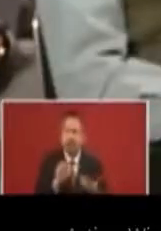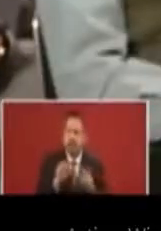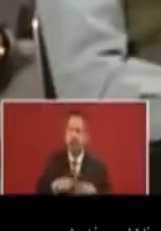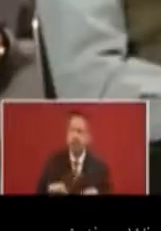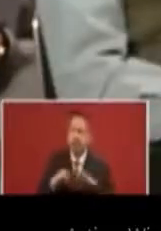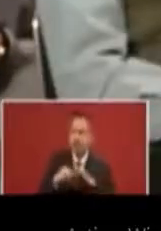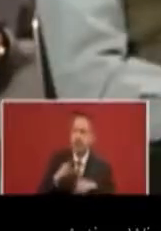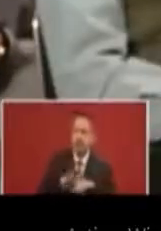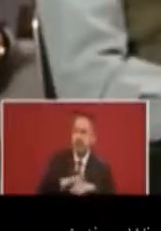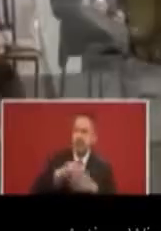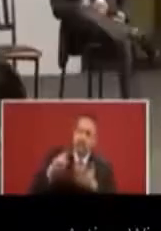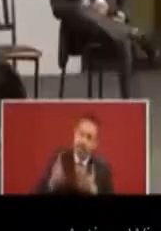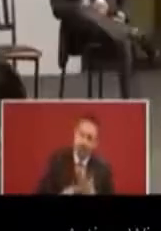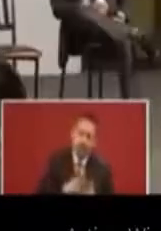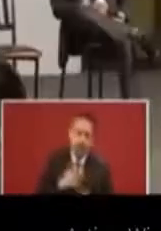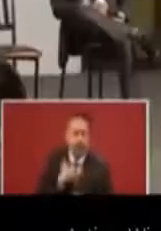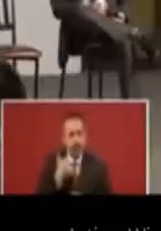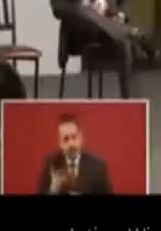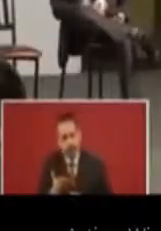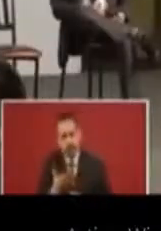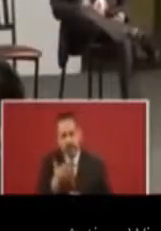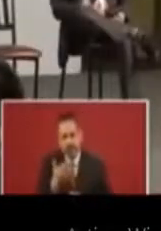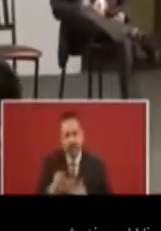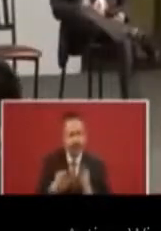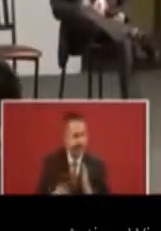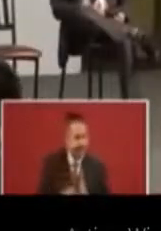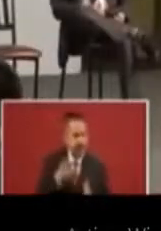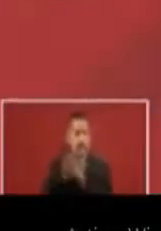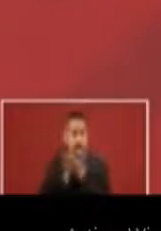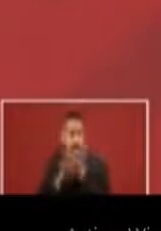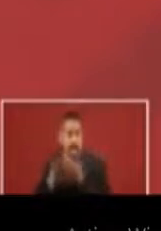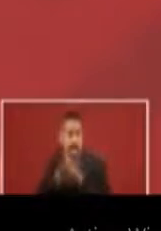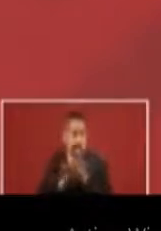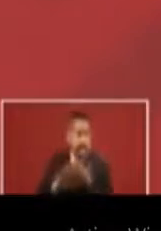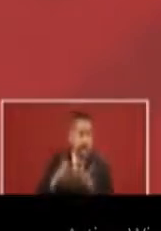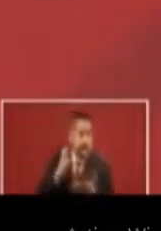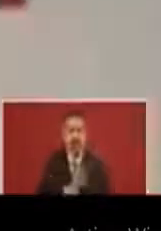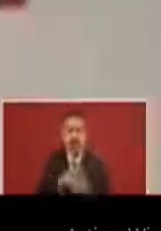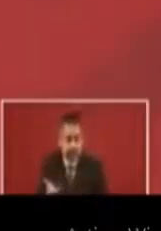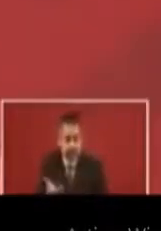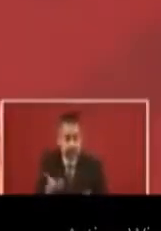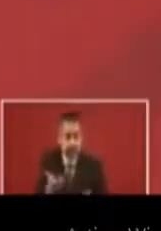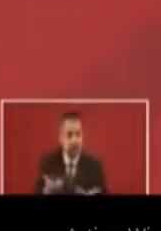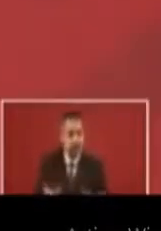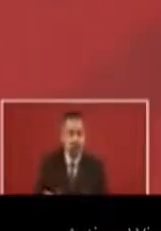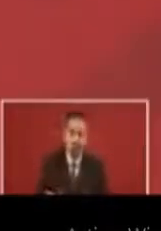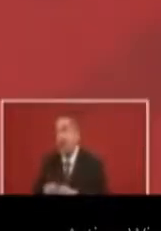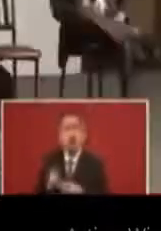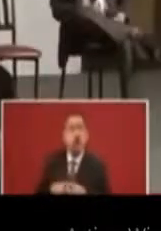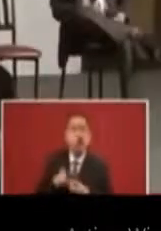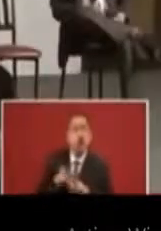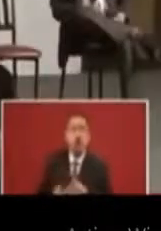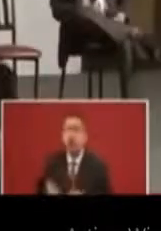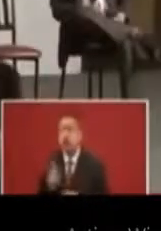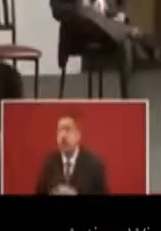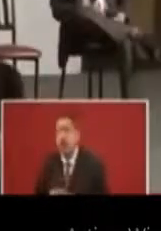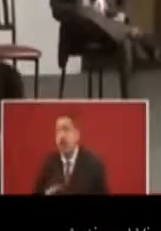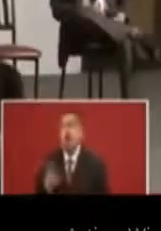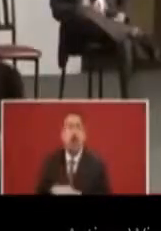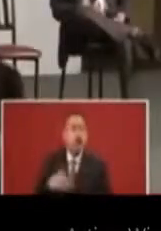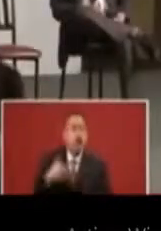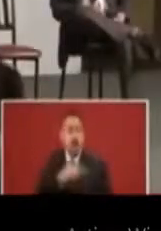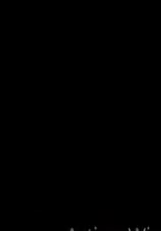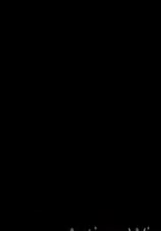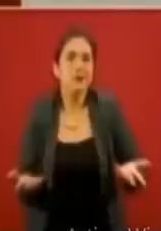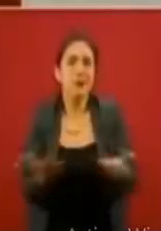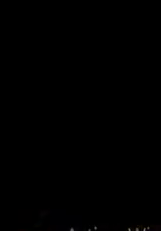importante, y lo vuelvo a pedir, ya lo hemos pedido en varias ocasiones, por favor, todos y todas nos cojamos juntos, porque el presidente saluda